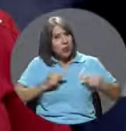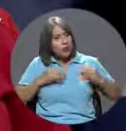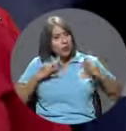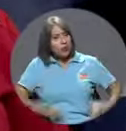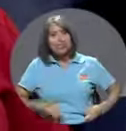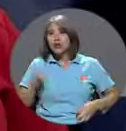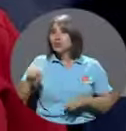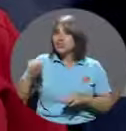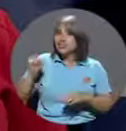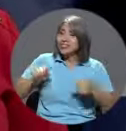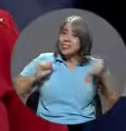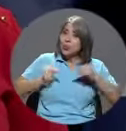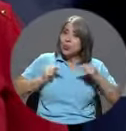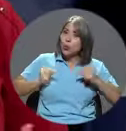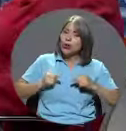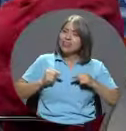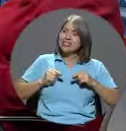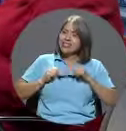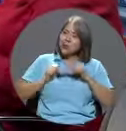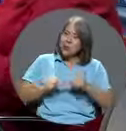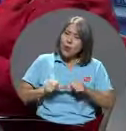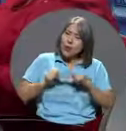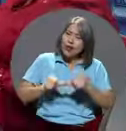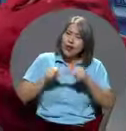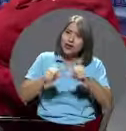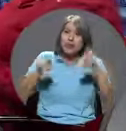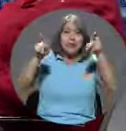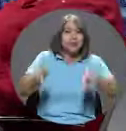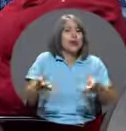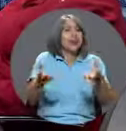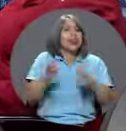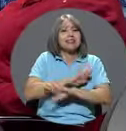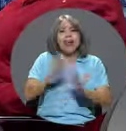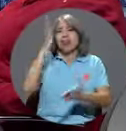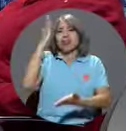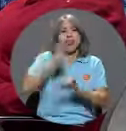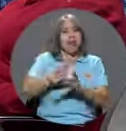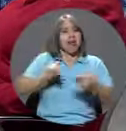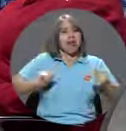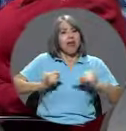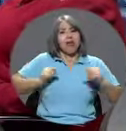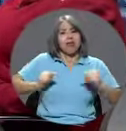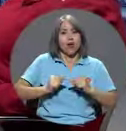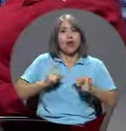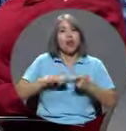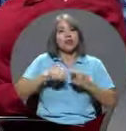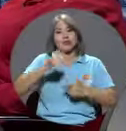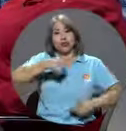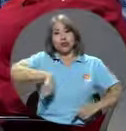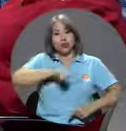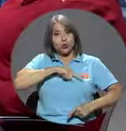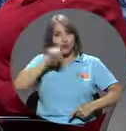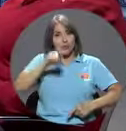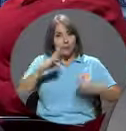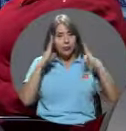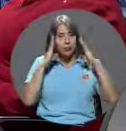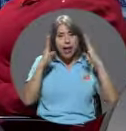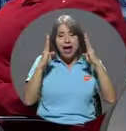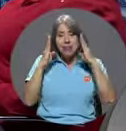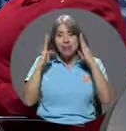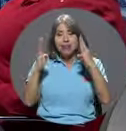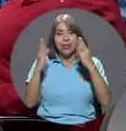como hablábamos anteriormente, lo que están intentando es deshacerse de ese dolor. Entonces, la atención que le prestemos